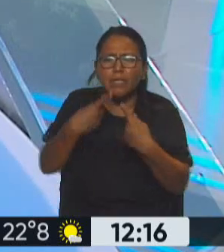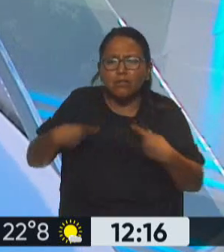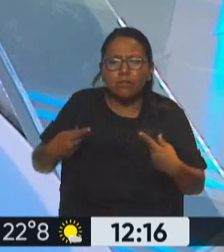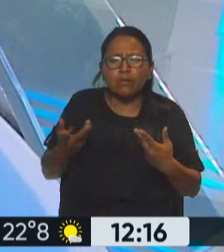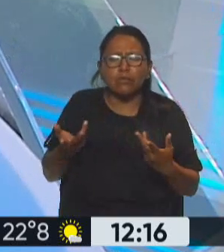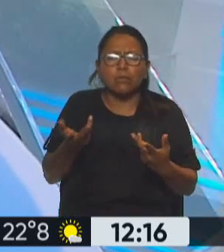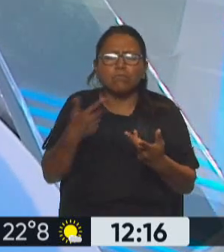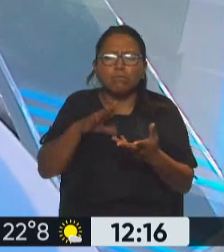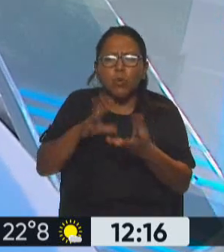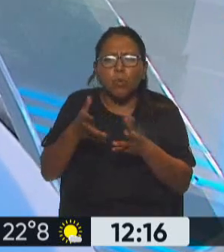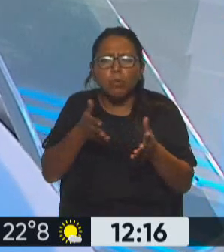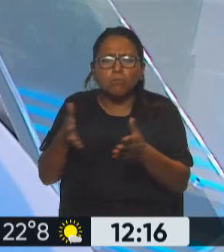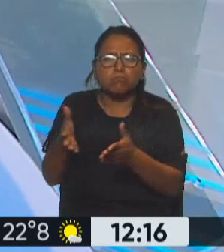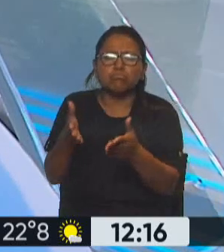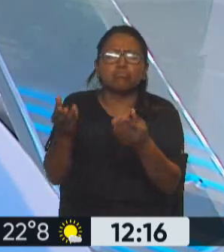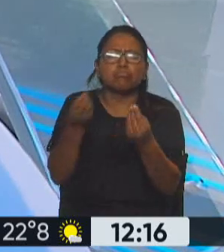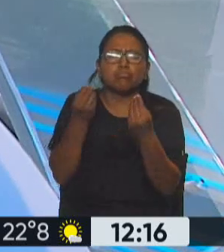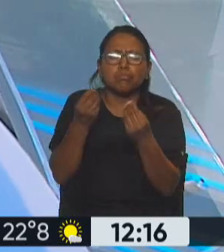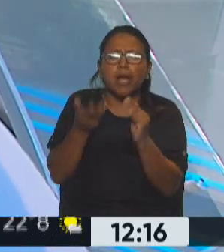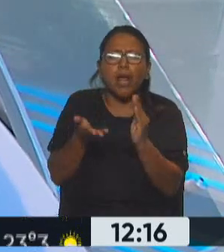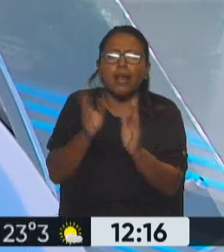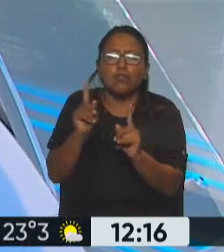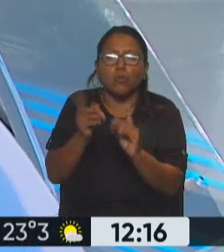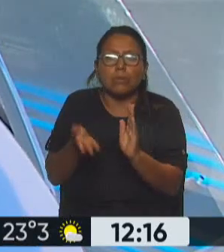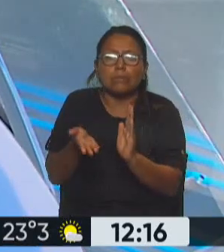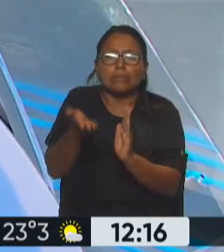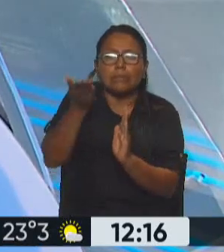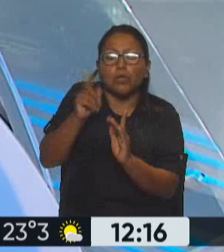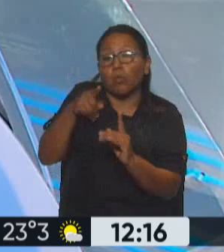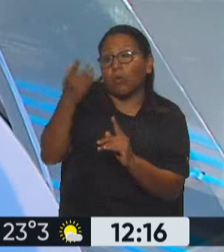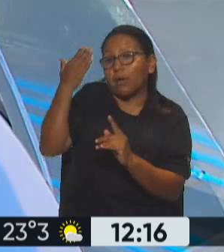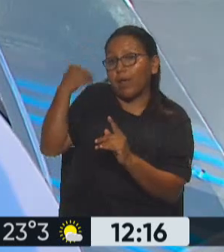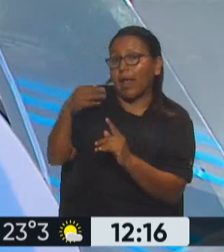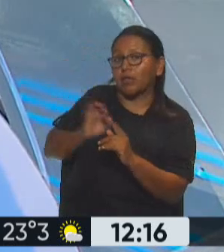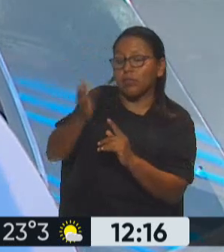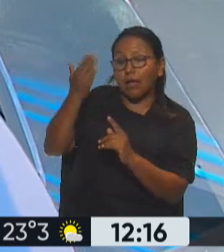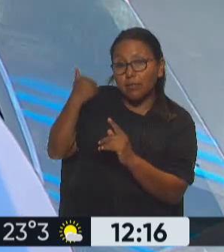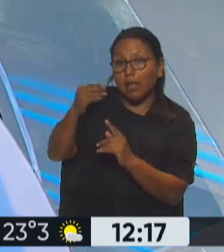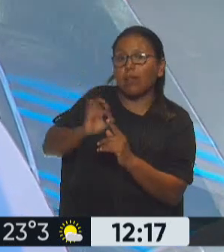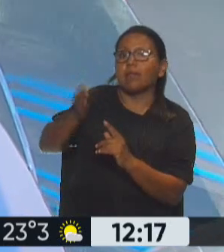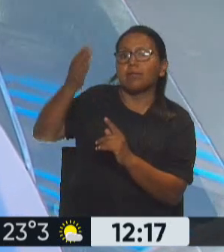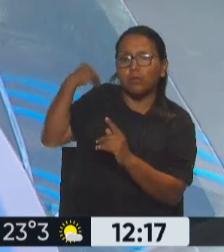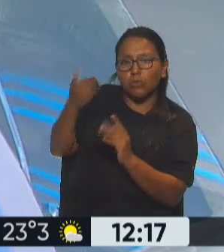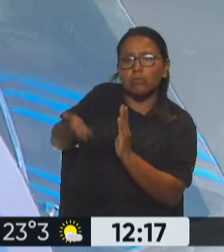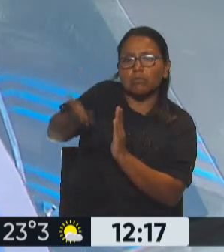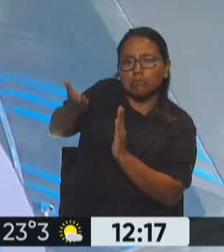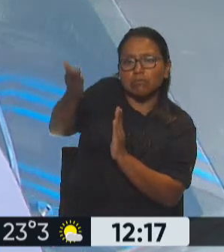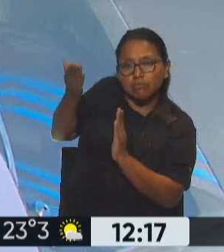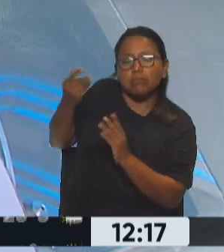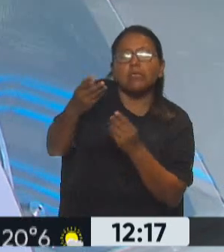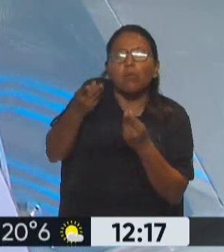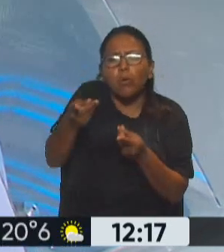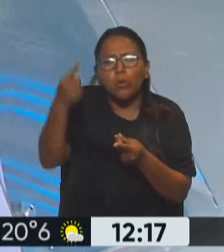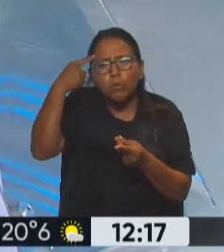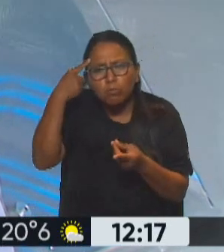cierta direccionamiento en cuanto a no subir como han subido en otros momentos, ¿no? El año pasado o el anterior? Digo, ¿de qué manera vos